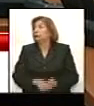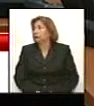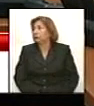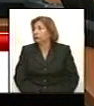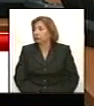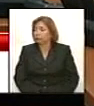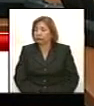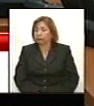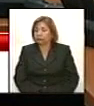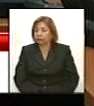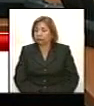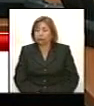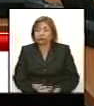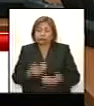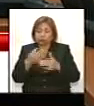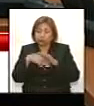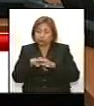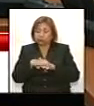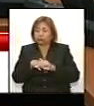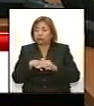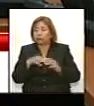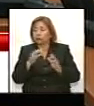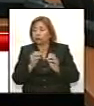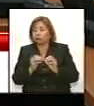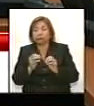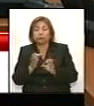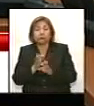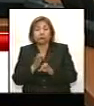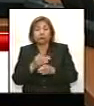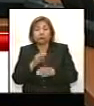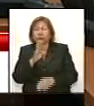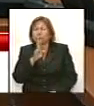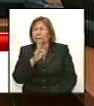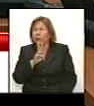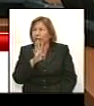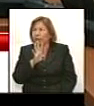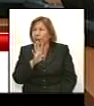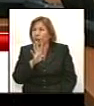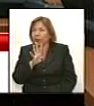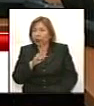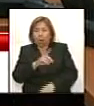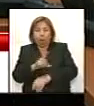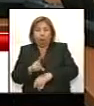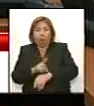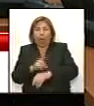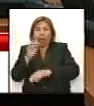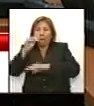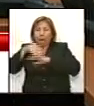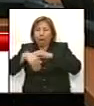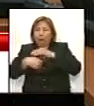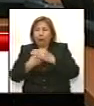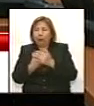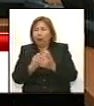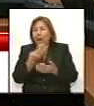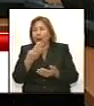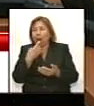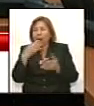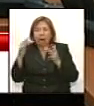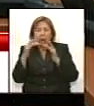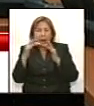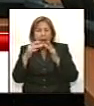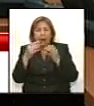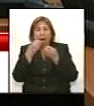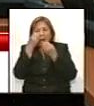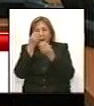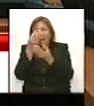generarse un código de ingreso que le garantice a la víctima que en 24-48 horas un personal del ministerio se va a contactar con ella para darle